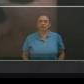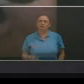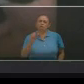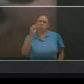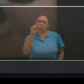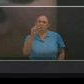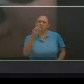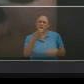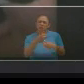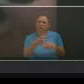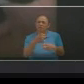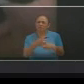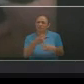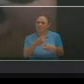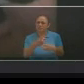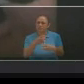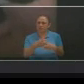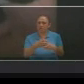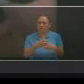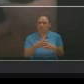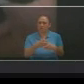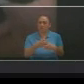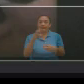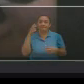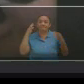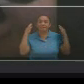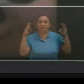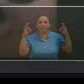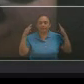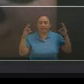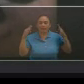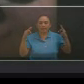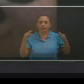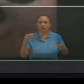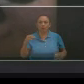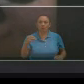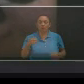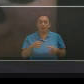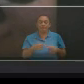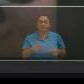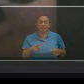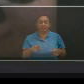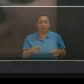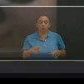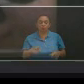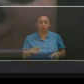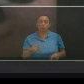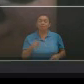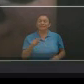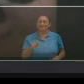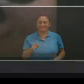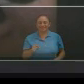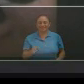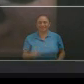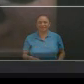poquito difícil, bastante difícil predicarlo. Pero si logro, ahí